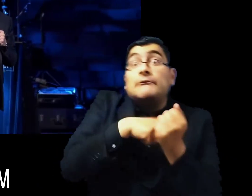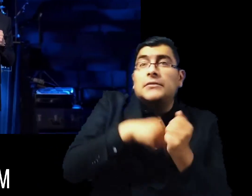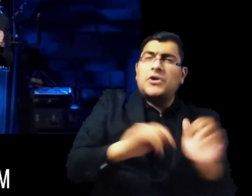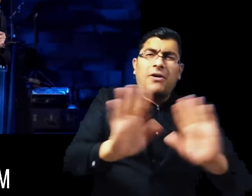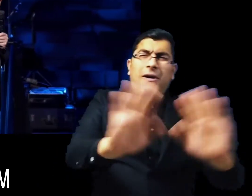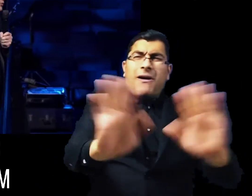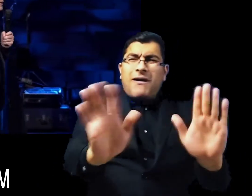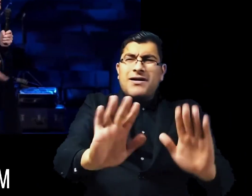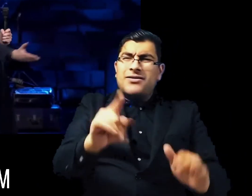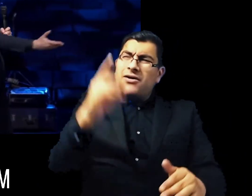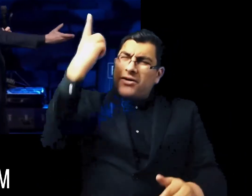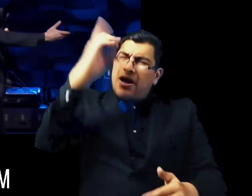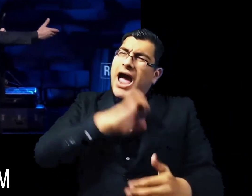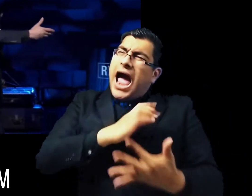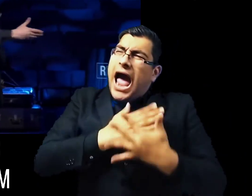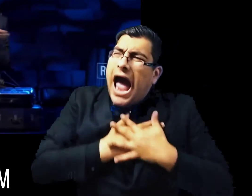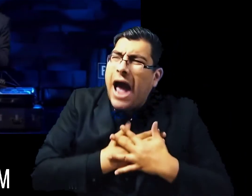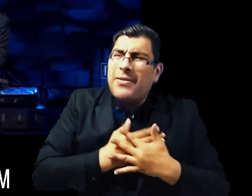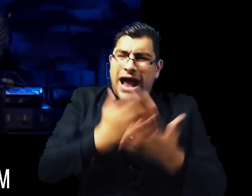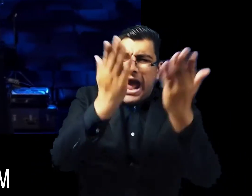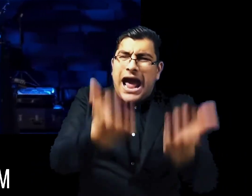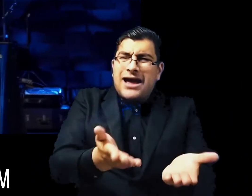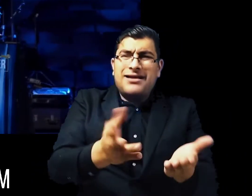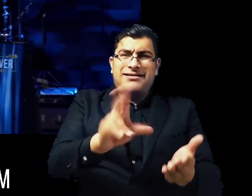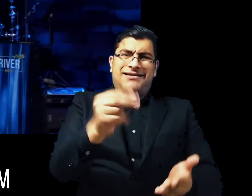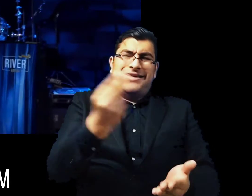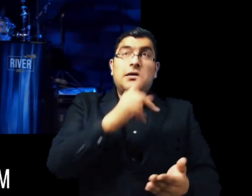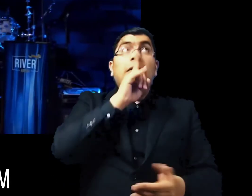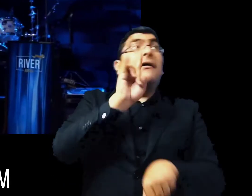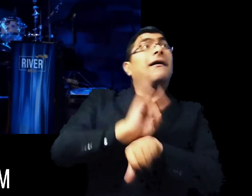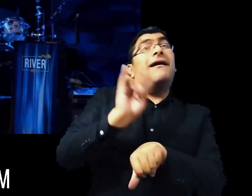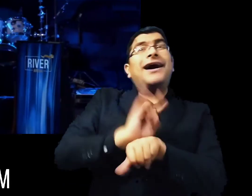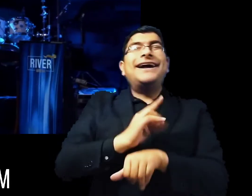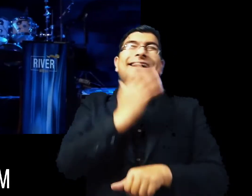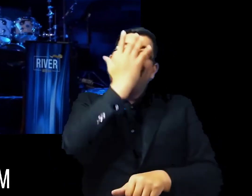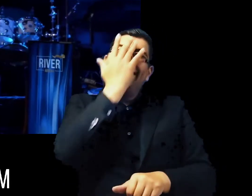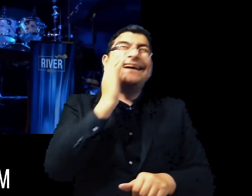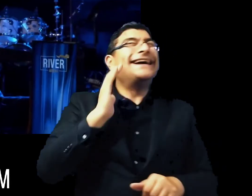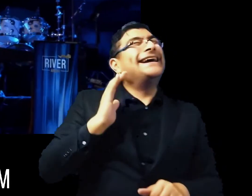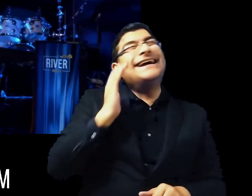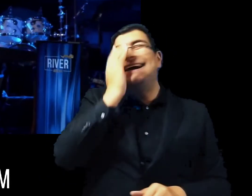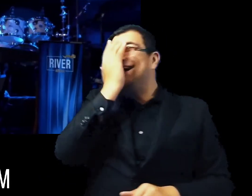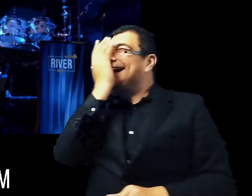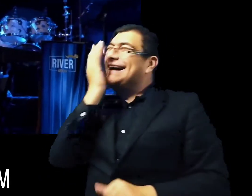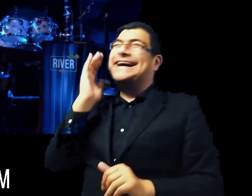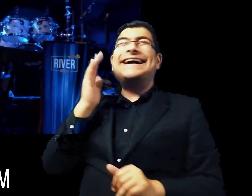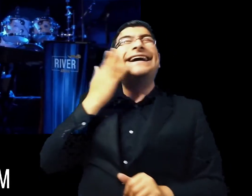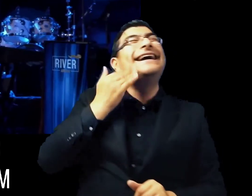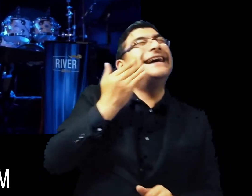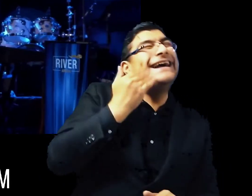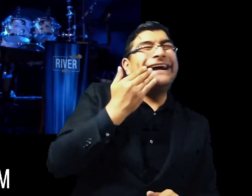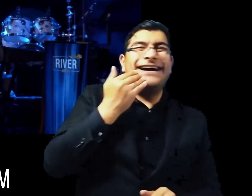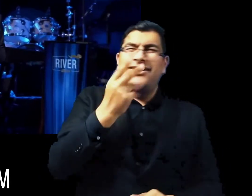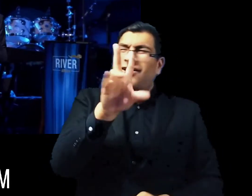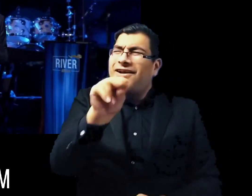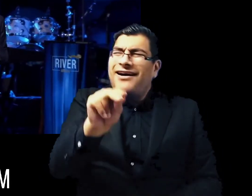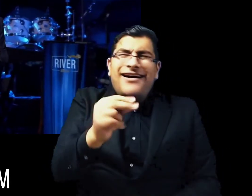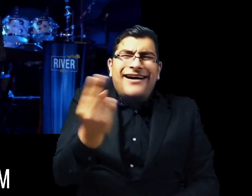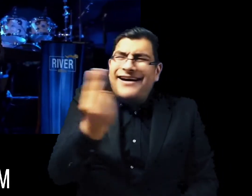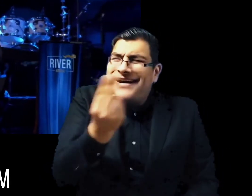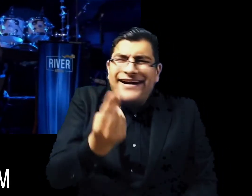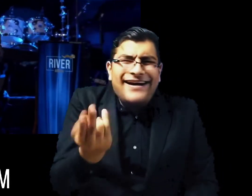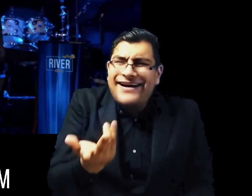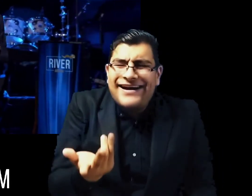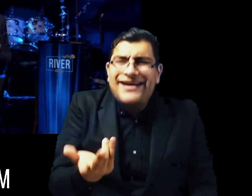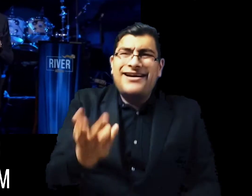Qué lindo decirle a la gente, no necesitan ponerse una máscara. Si Dios te ve tal cual eres, no tienes que